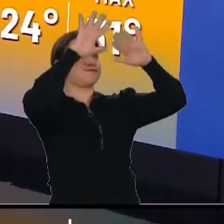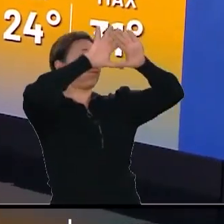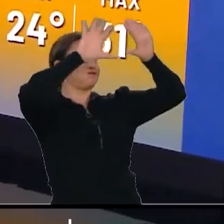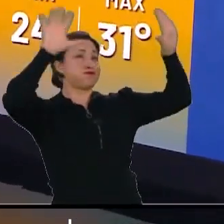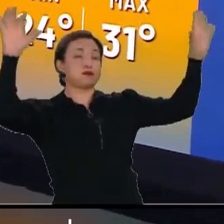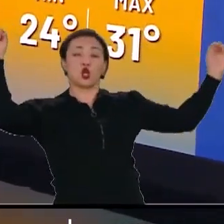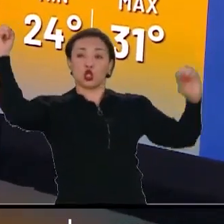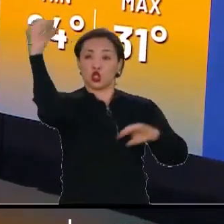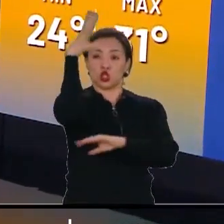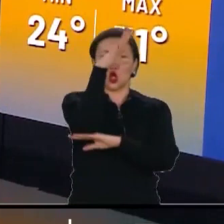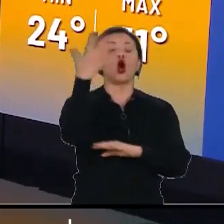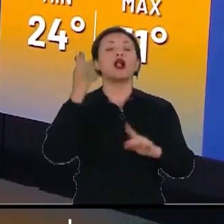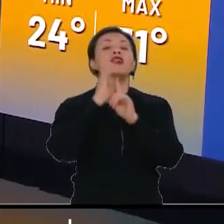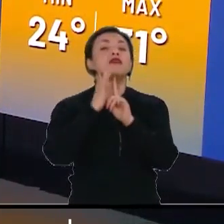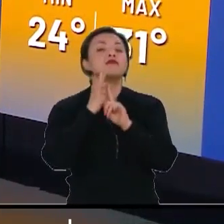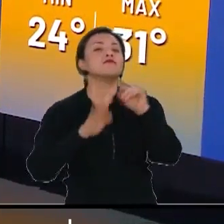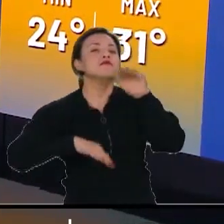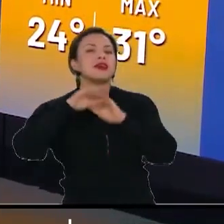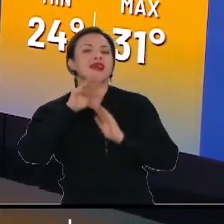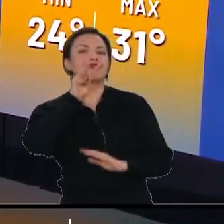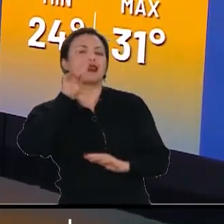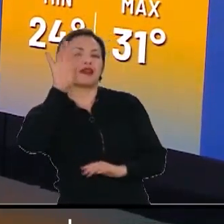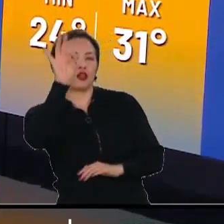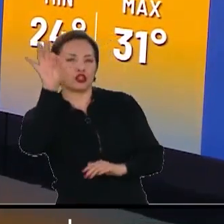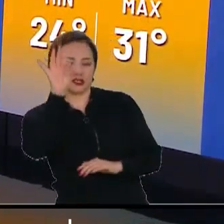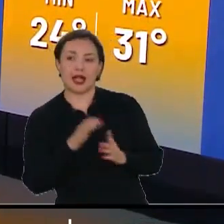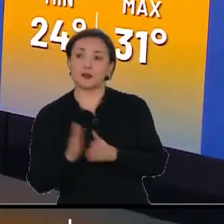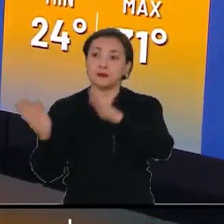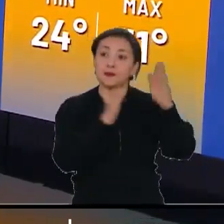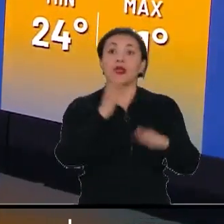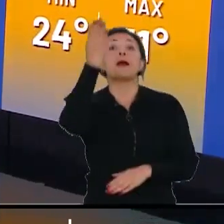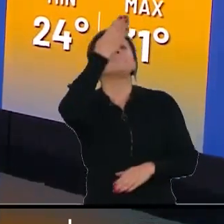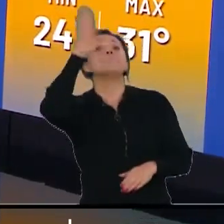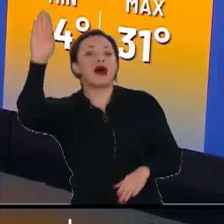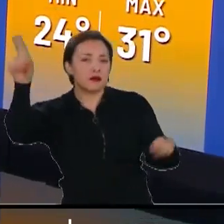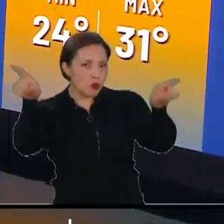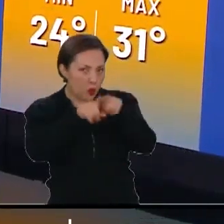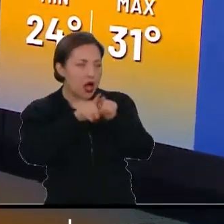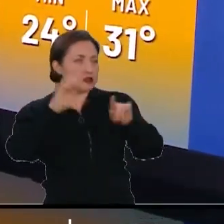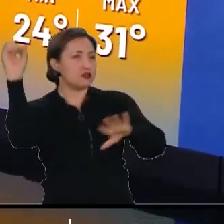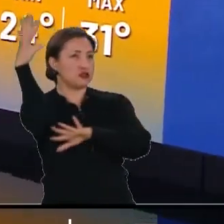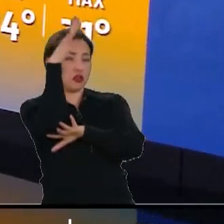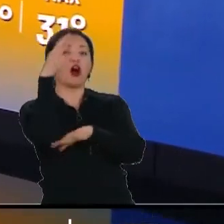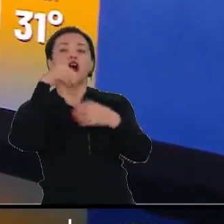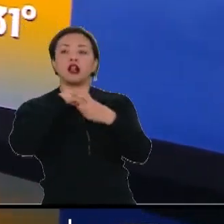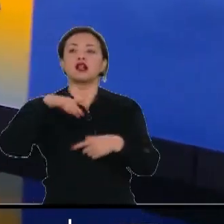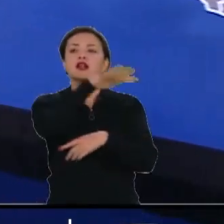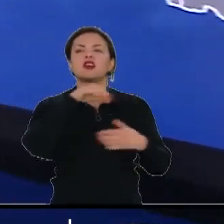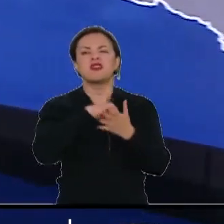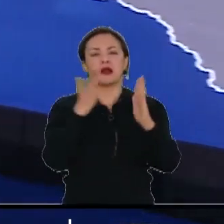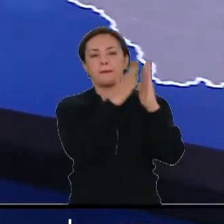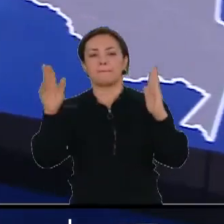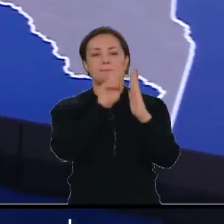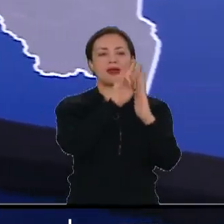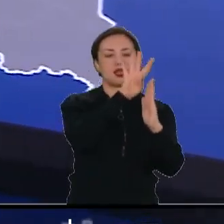Día soleado, temperatura máxima de 32 grados. En Barranquilla también tiempo seco, una temperatura entre los 24 y los 31 grados.